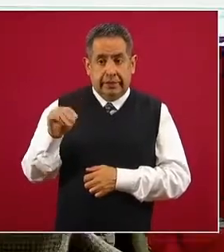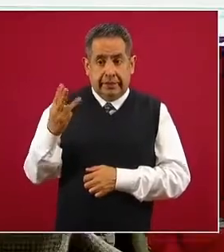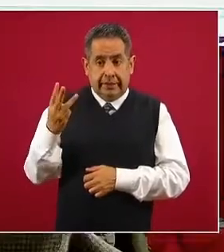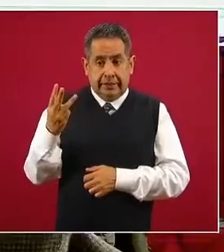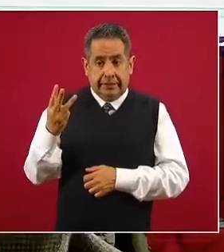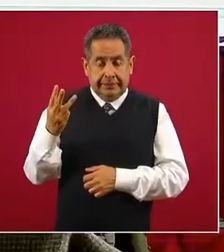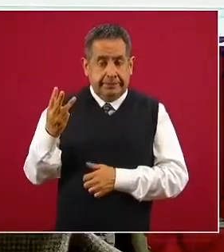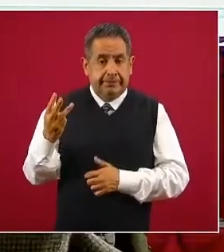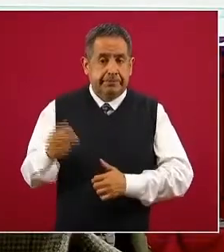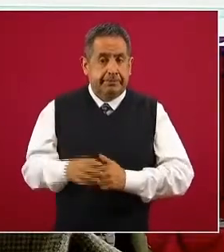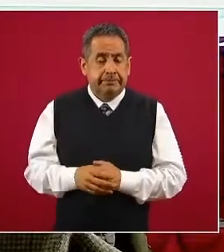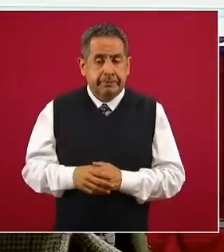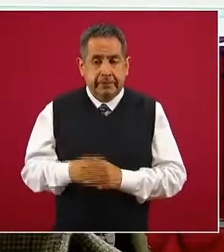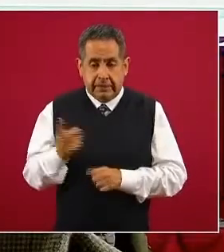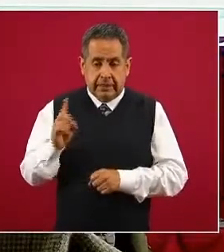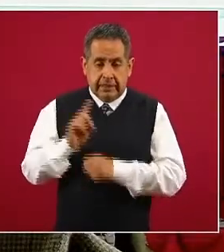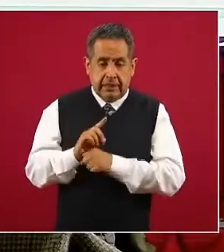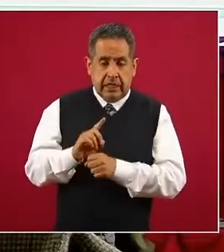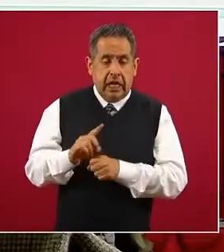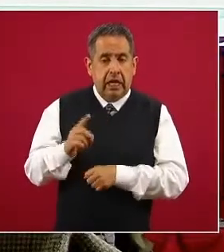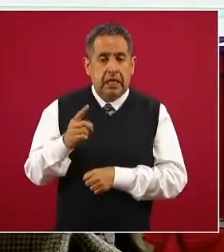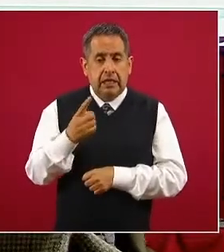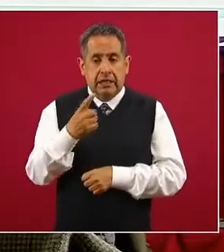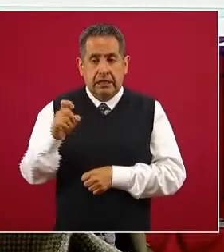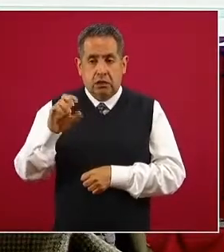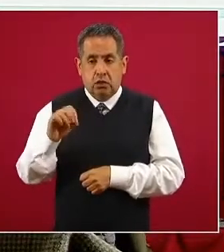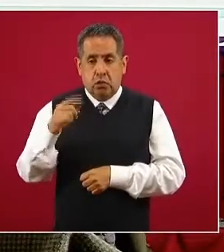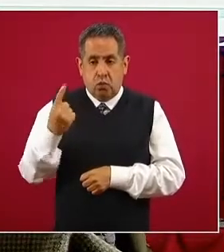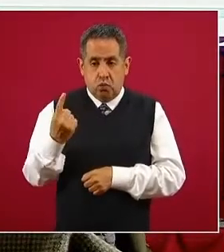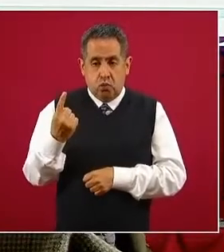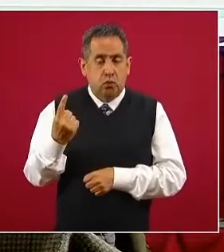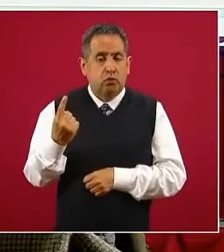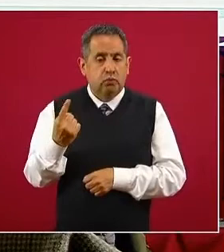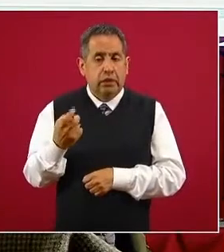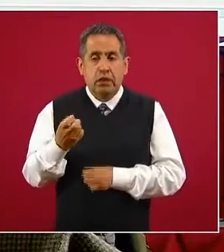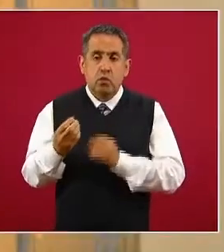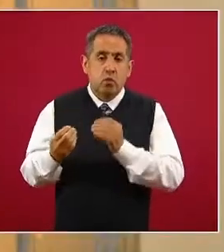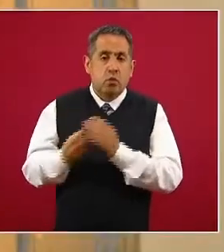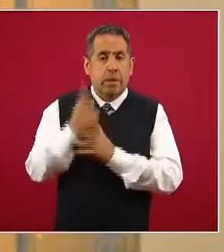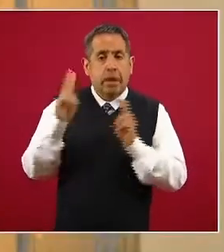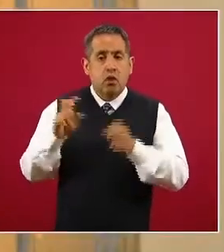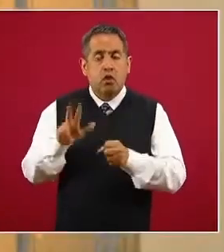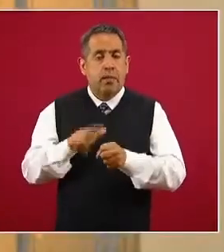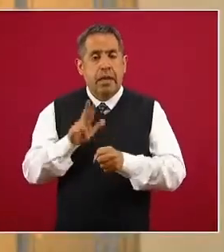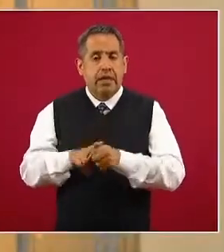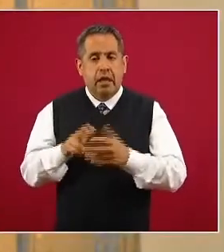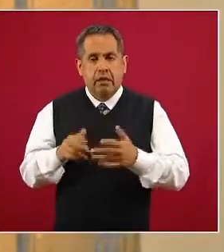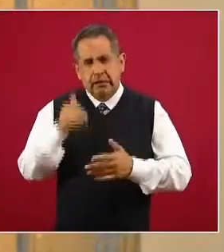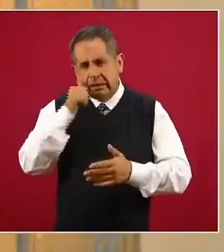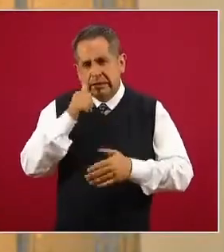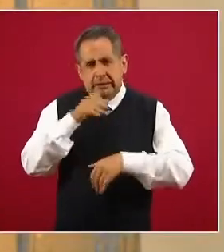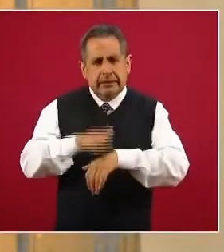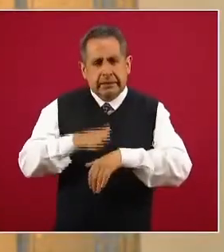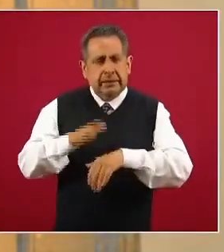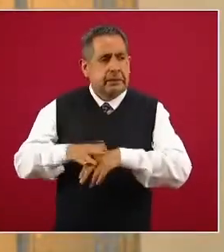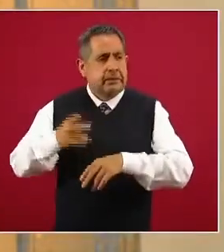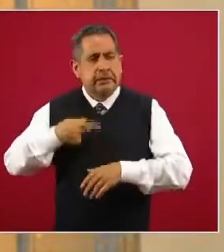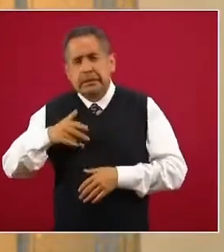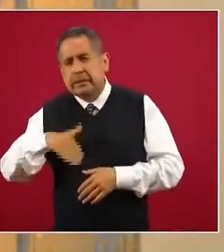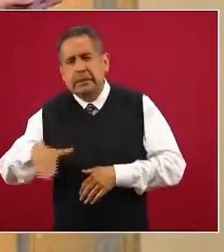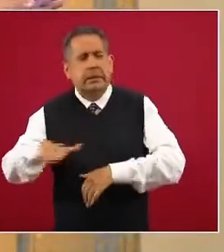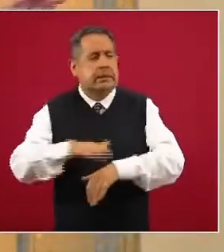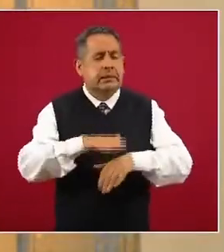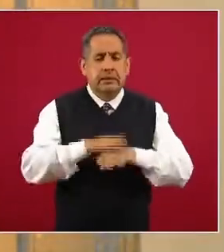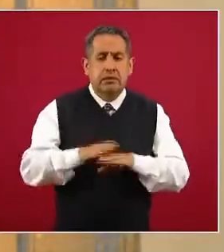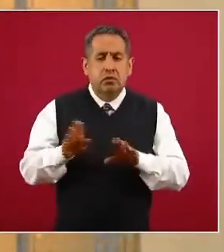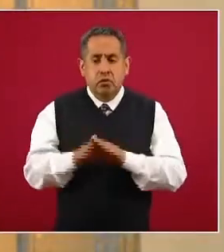193, día número 101 de esta nueva normalidad. Siempre recalcamos el llamado a la población